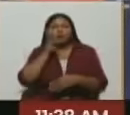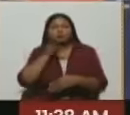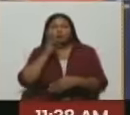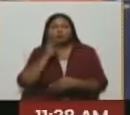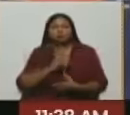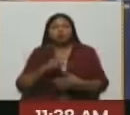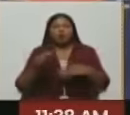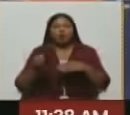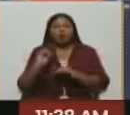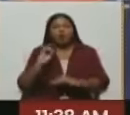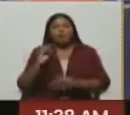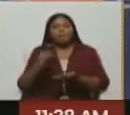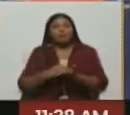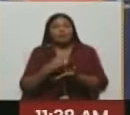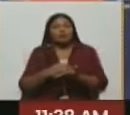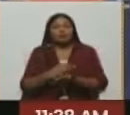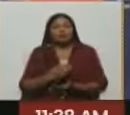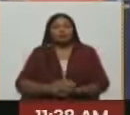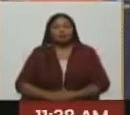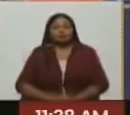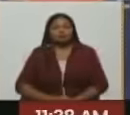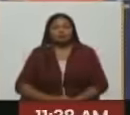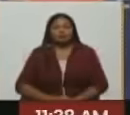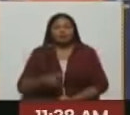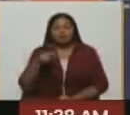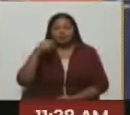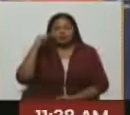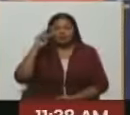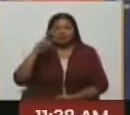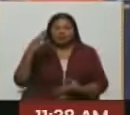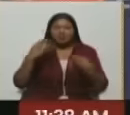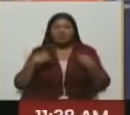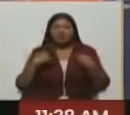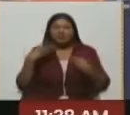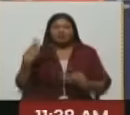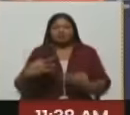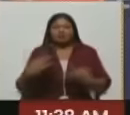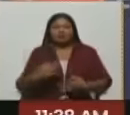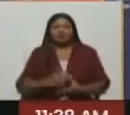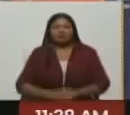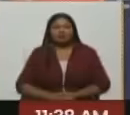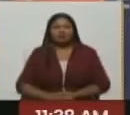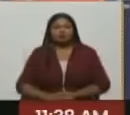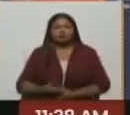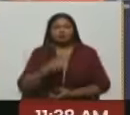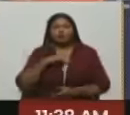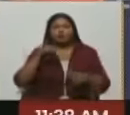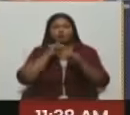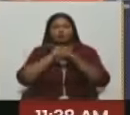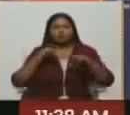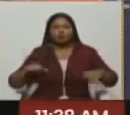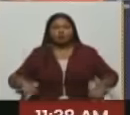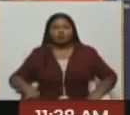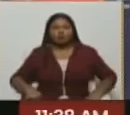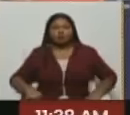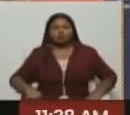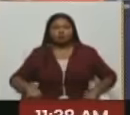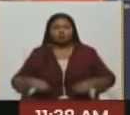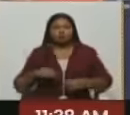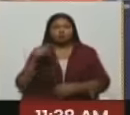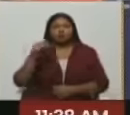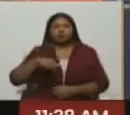Vamos a ver. Aquí está la realidad. Nuestra Fuerza Armada Nacional Bolivariana,